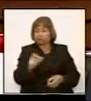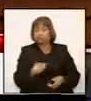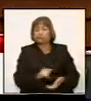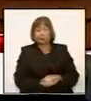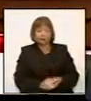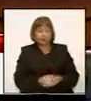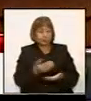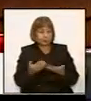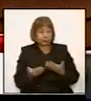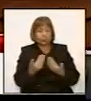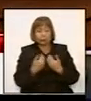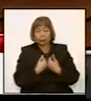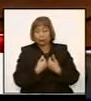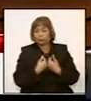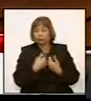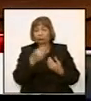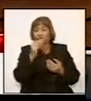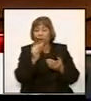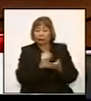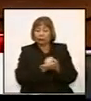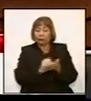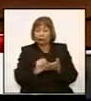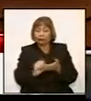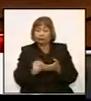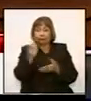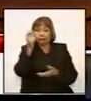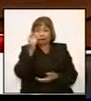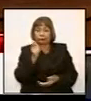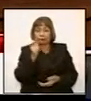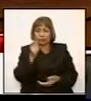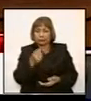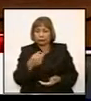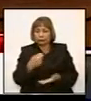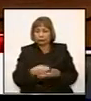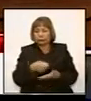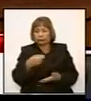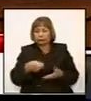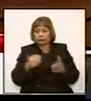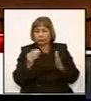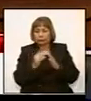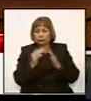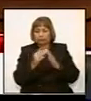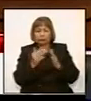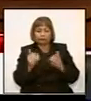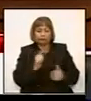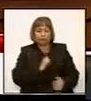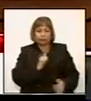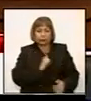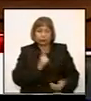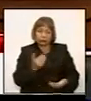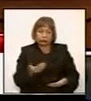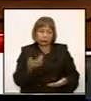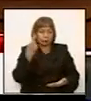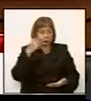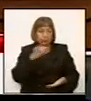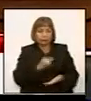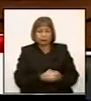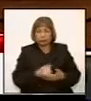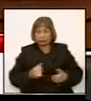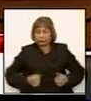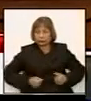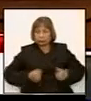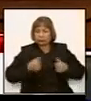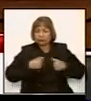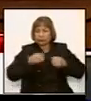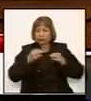que opta hasta como un sistema de jubilación el adquirir una propiedad para poder vivir de